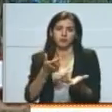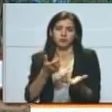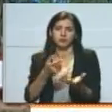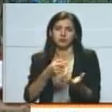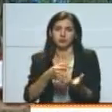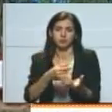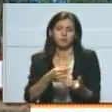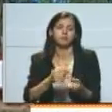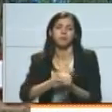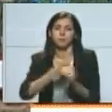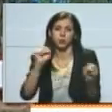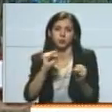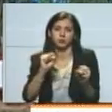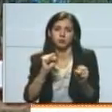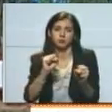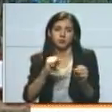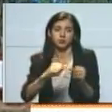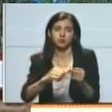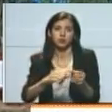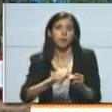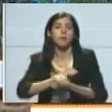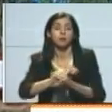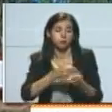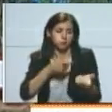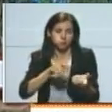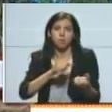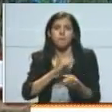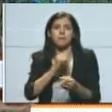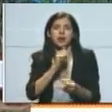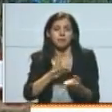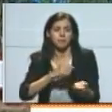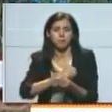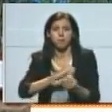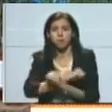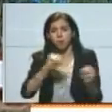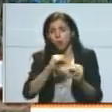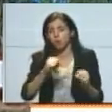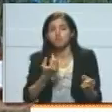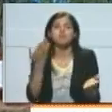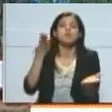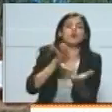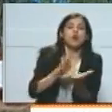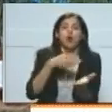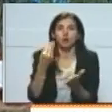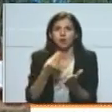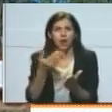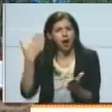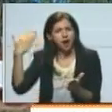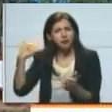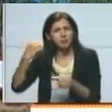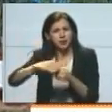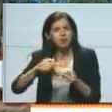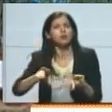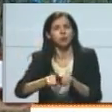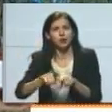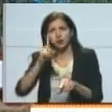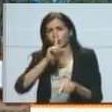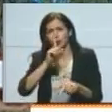Explotó y falleció. Ya antes había ocurrido el año pasado en Maracaibo, ¿recuerdan? En un edificio que trataron de